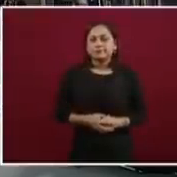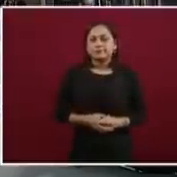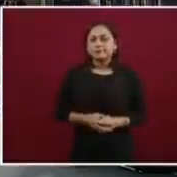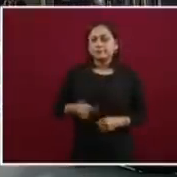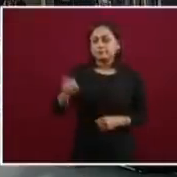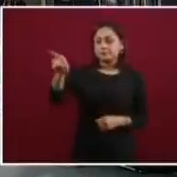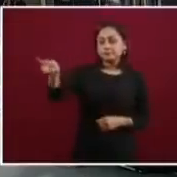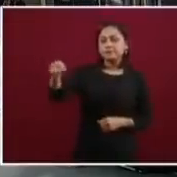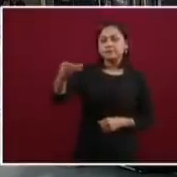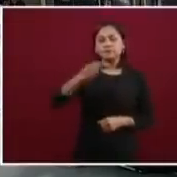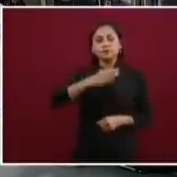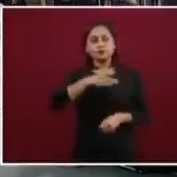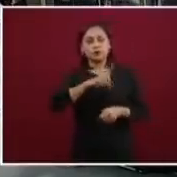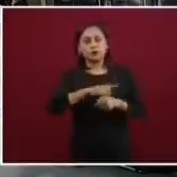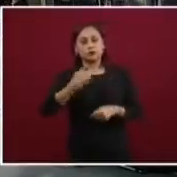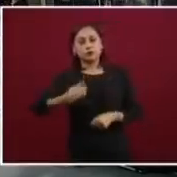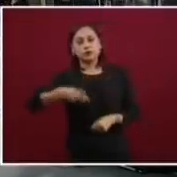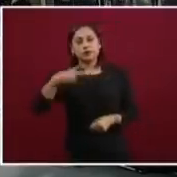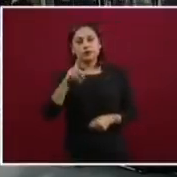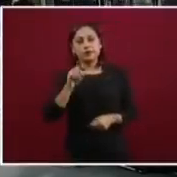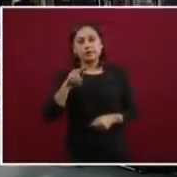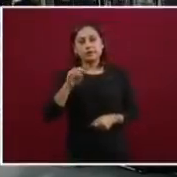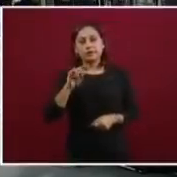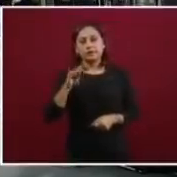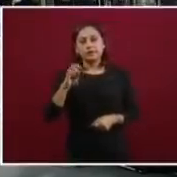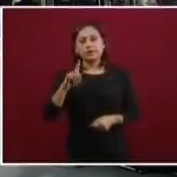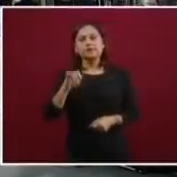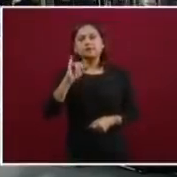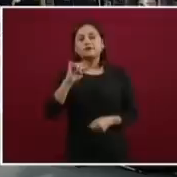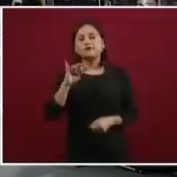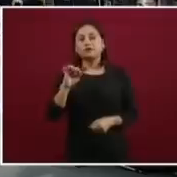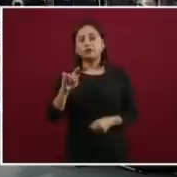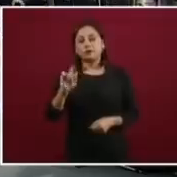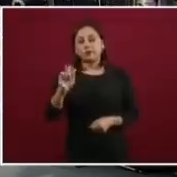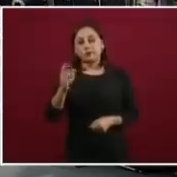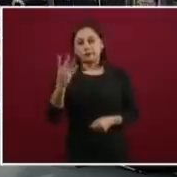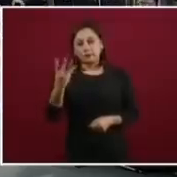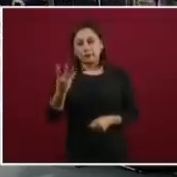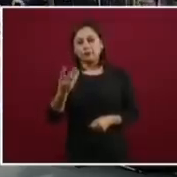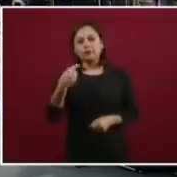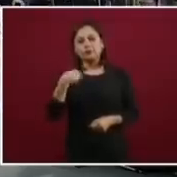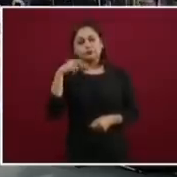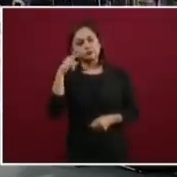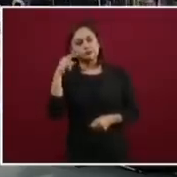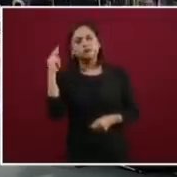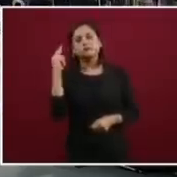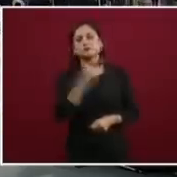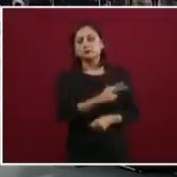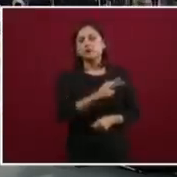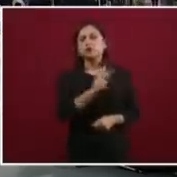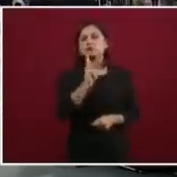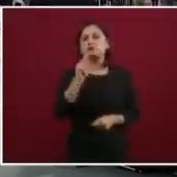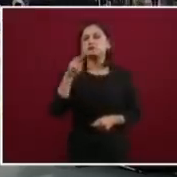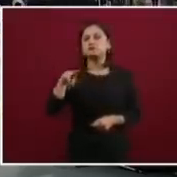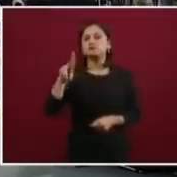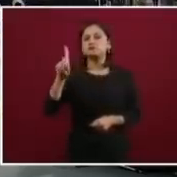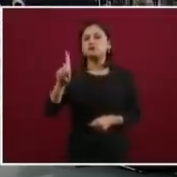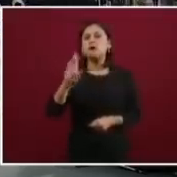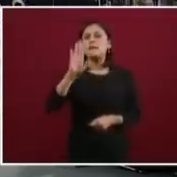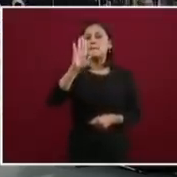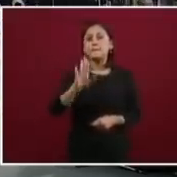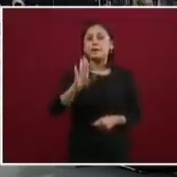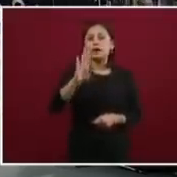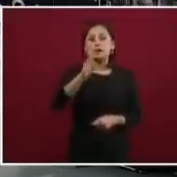buenos días en el presidente de estrategia de informe 24 viendo el plan me parece que los mexicanos lo lo